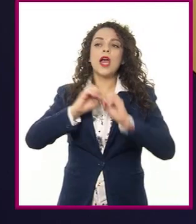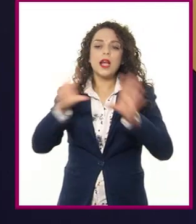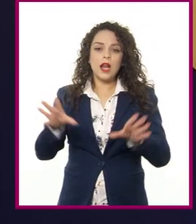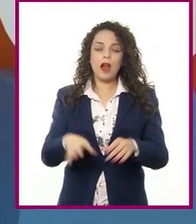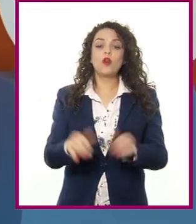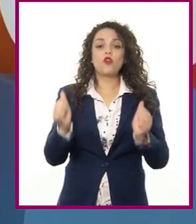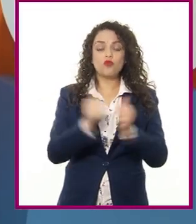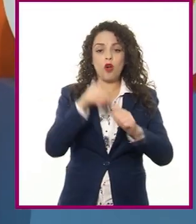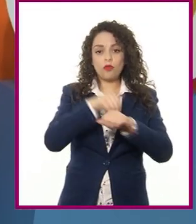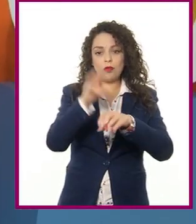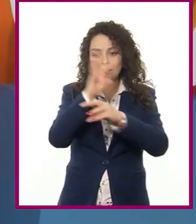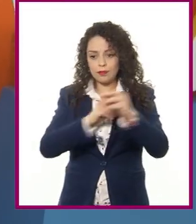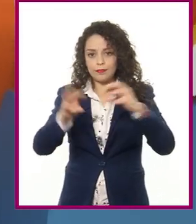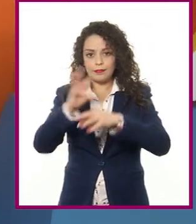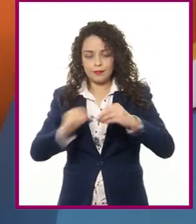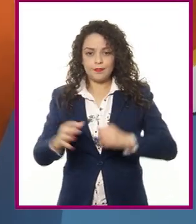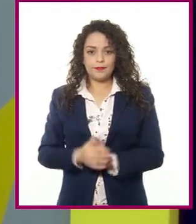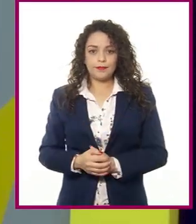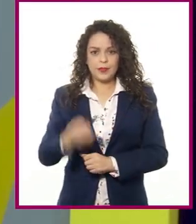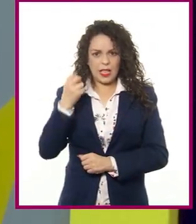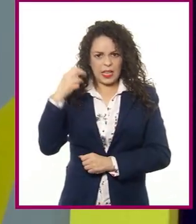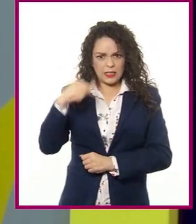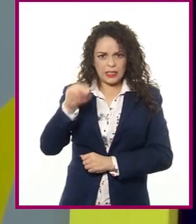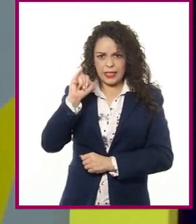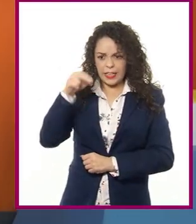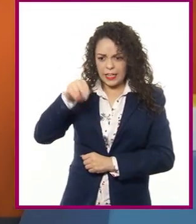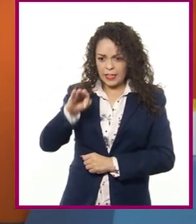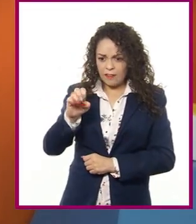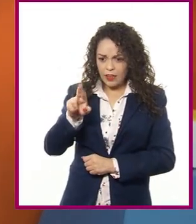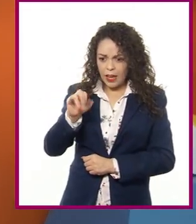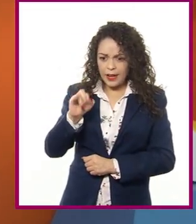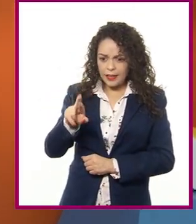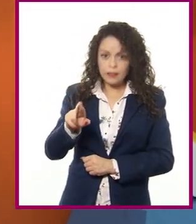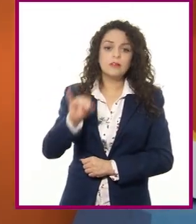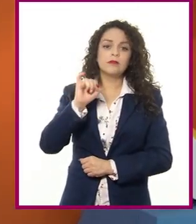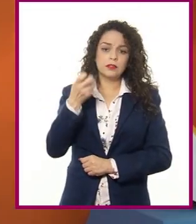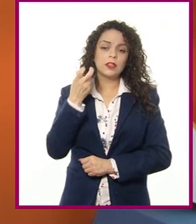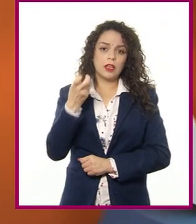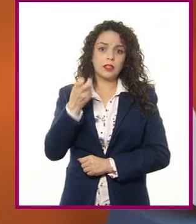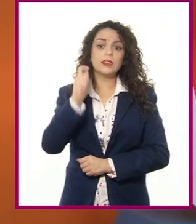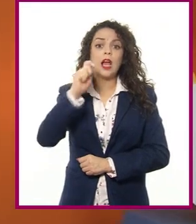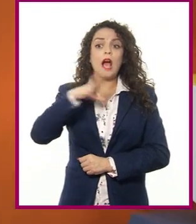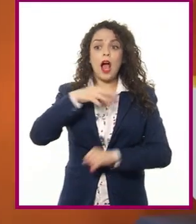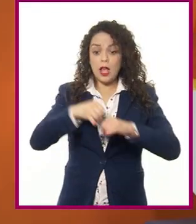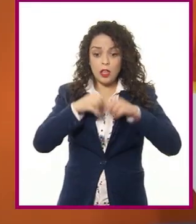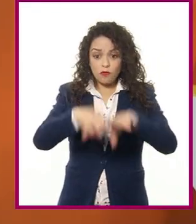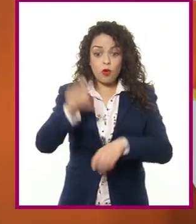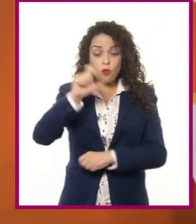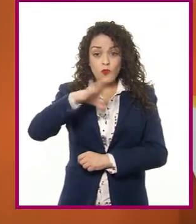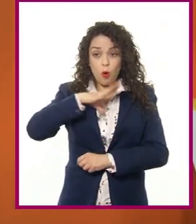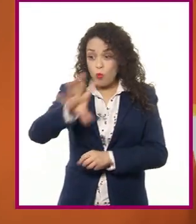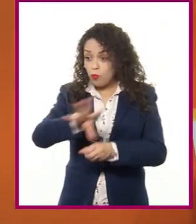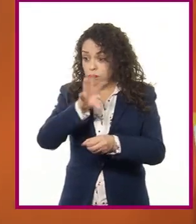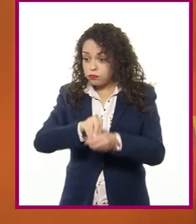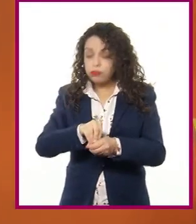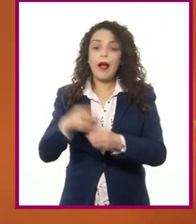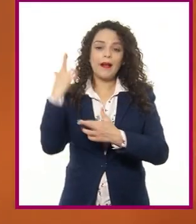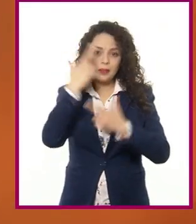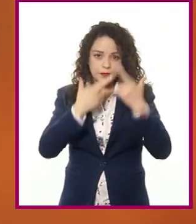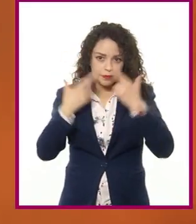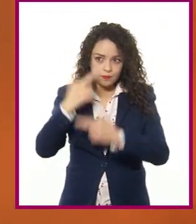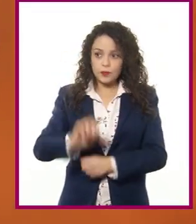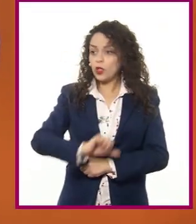inferir? Sí, Leslie, inferir es obtener la información después de analizar los hechos. El siguiente es